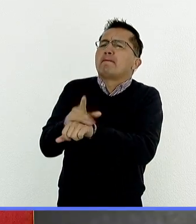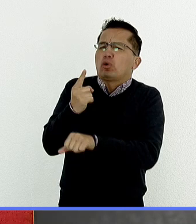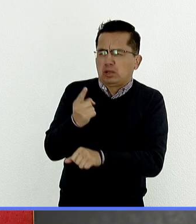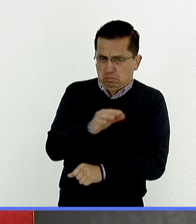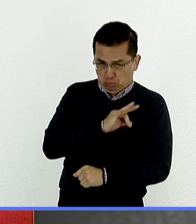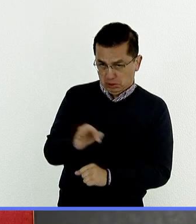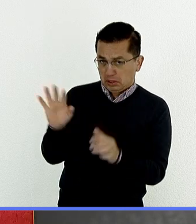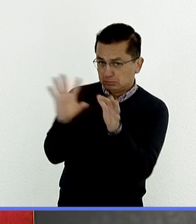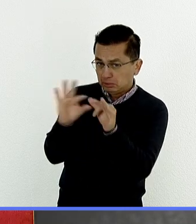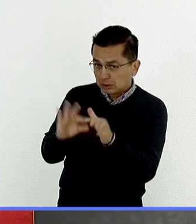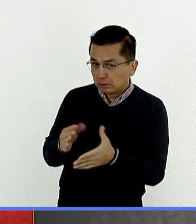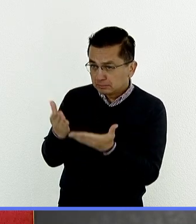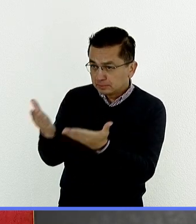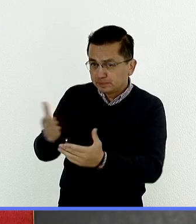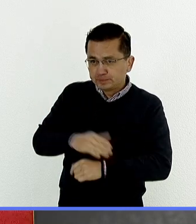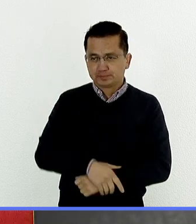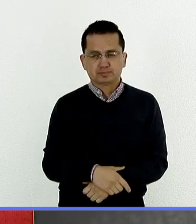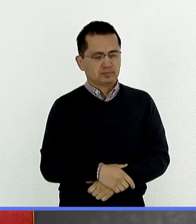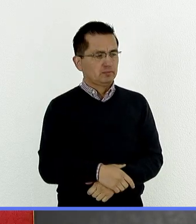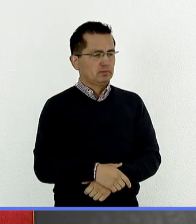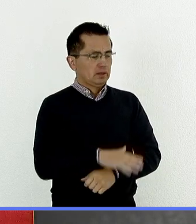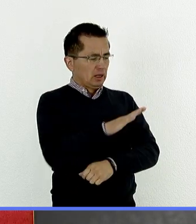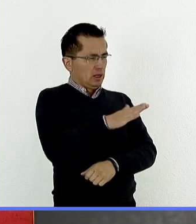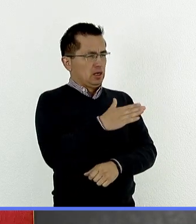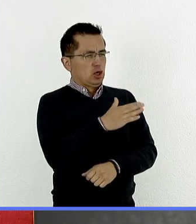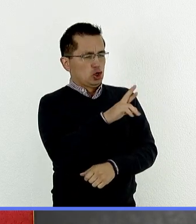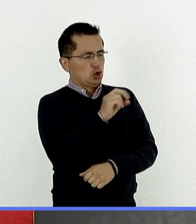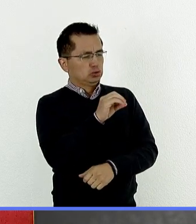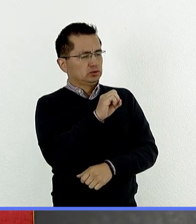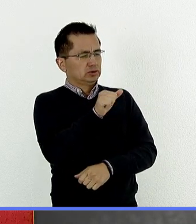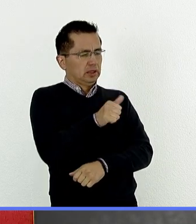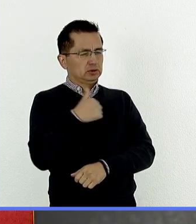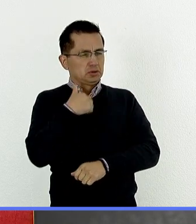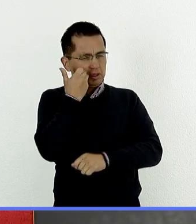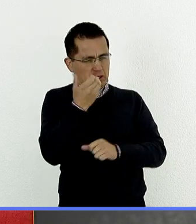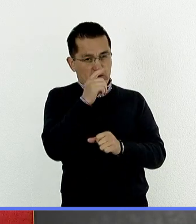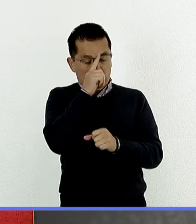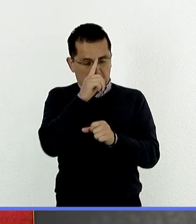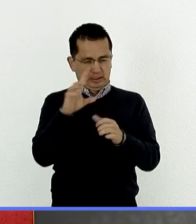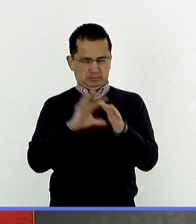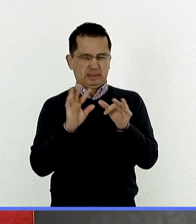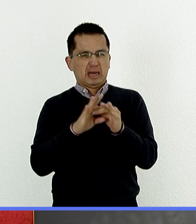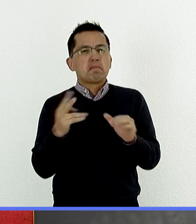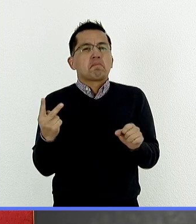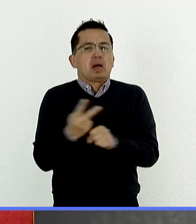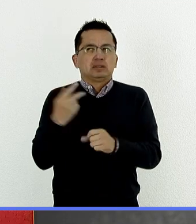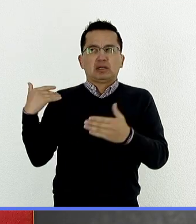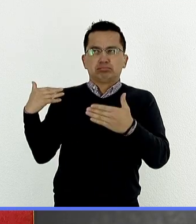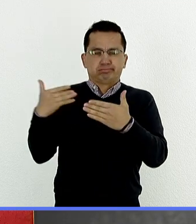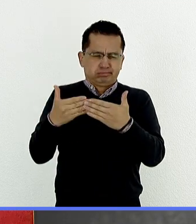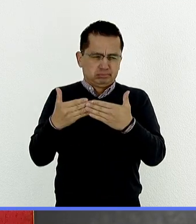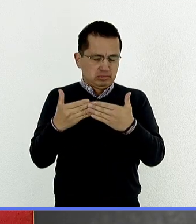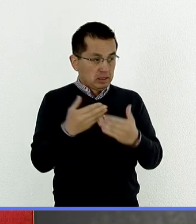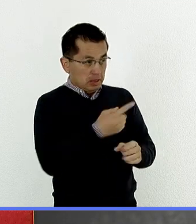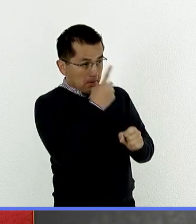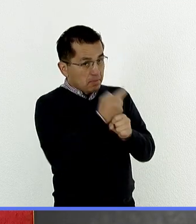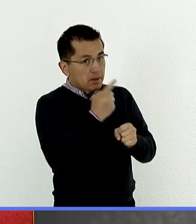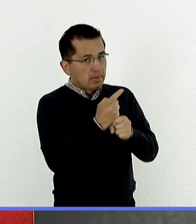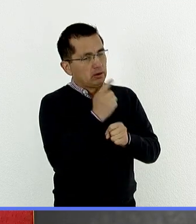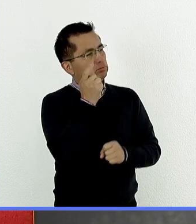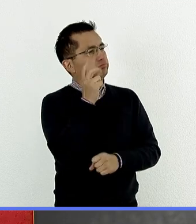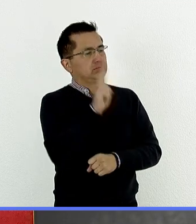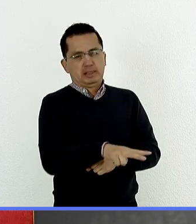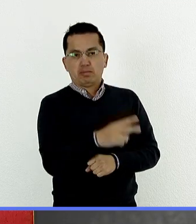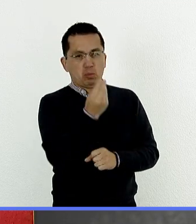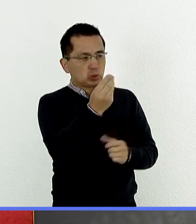Permíteme darle algunos antecedentes Rosa agradecerle primero que nos invite a su programa